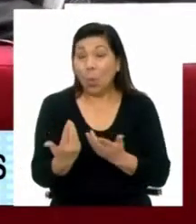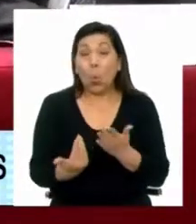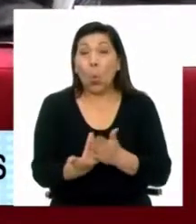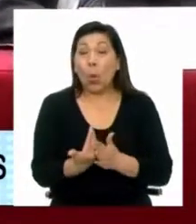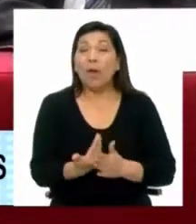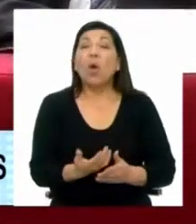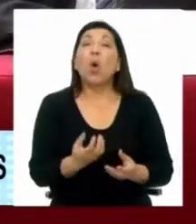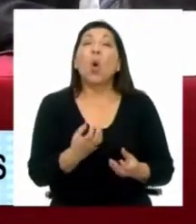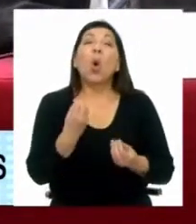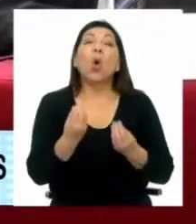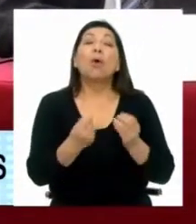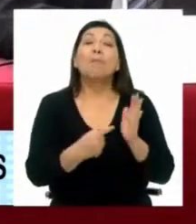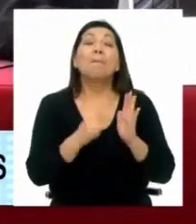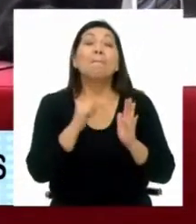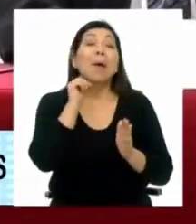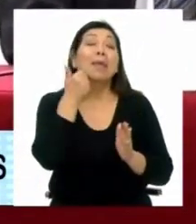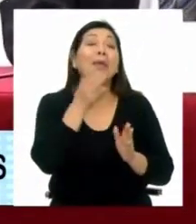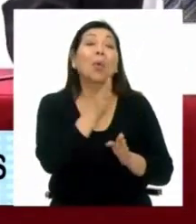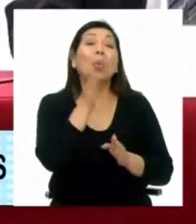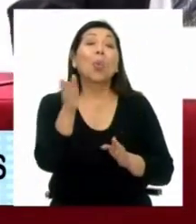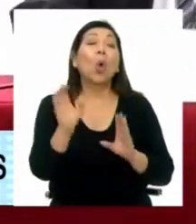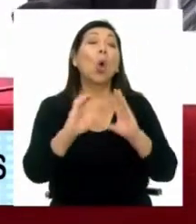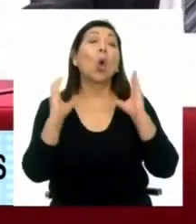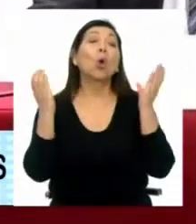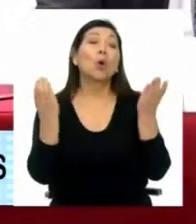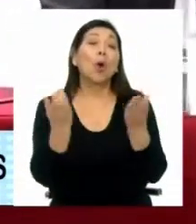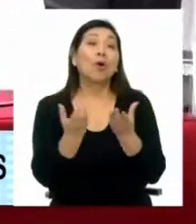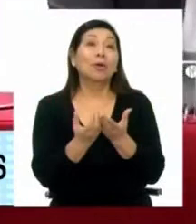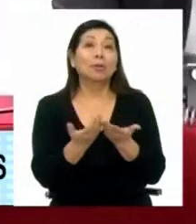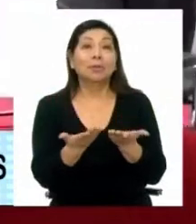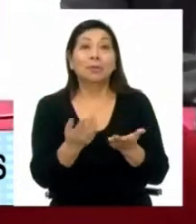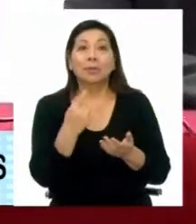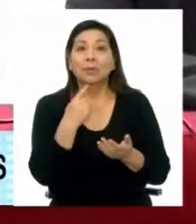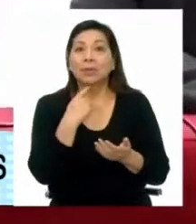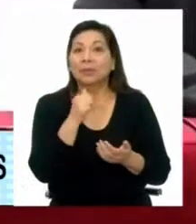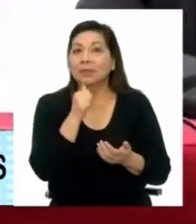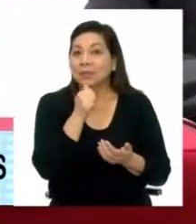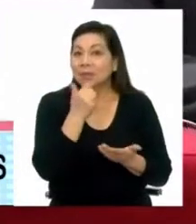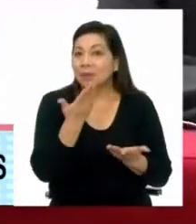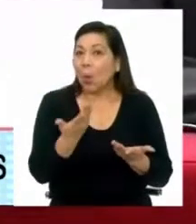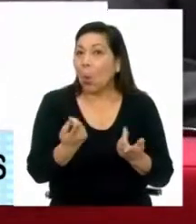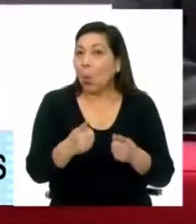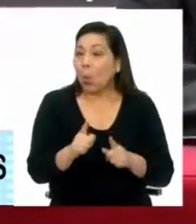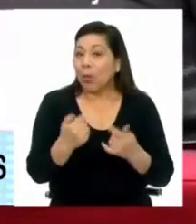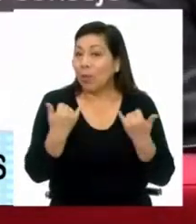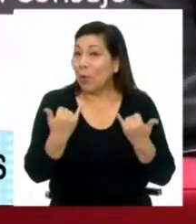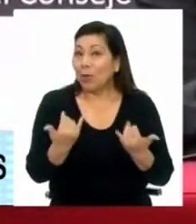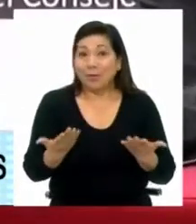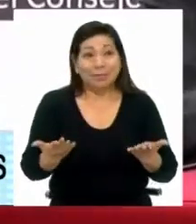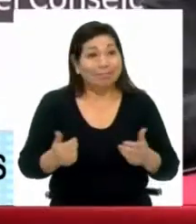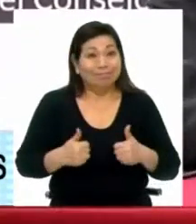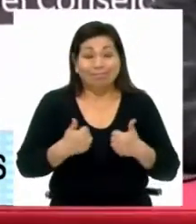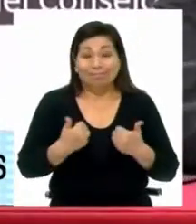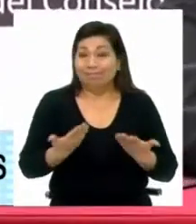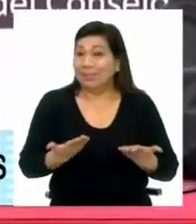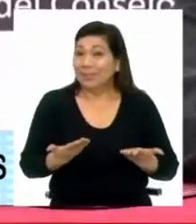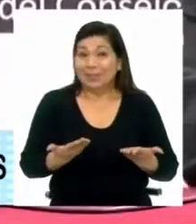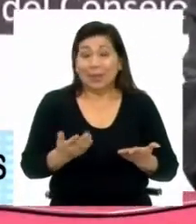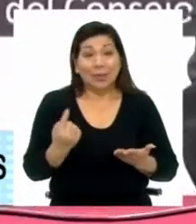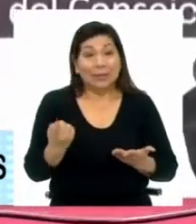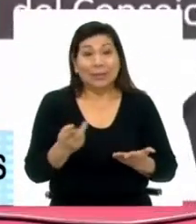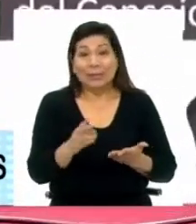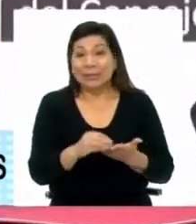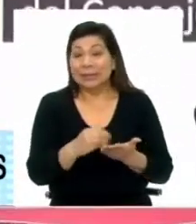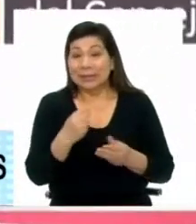Barranzuela, ¿cómo se va a presentar usted mañana ante el Pleno con tremendo agujero cuando el país en este momento vive una situación de